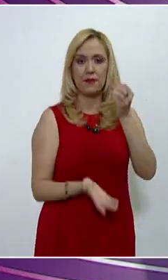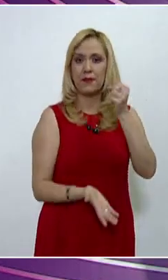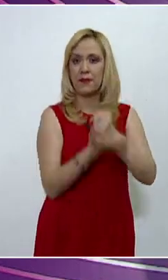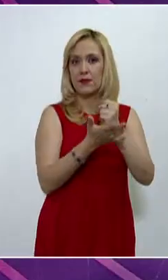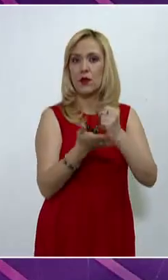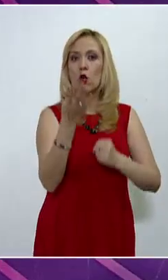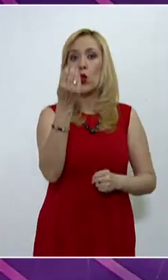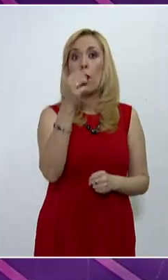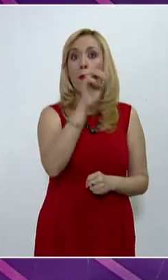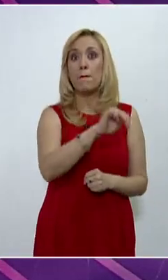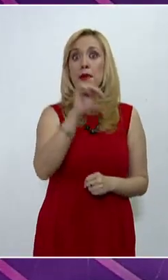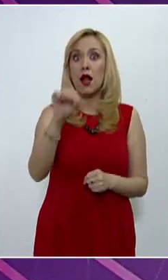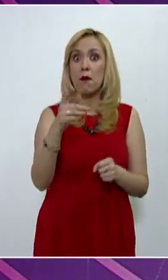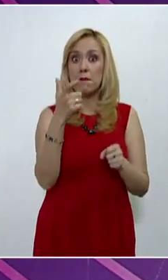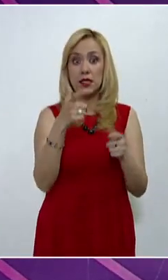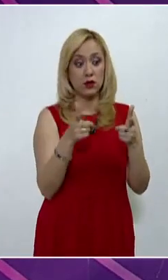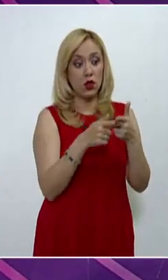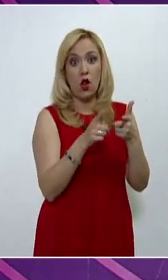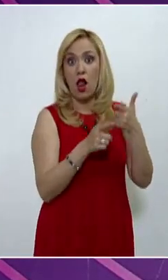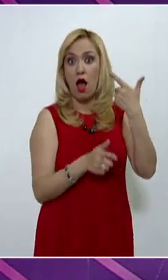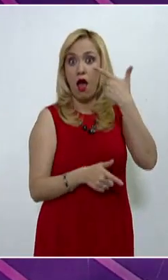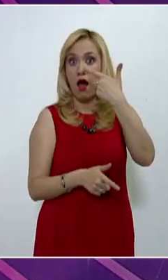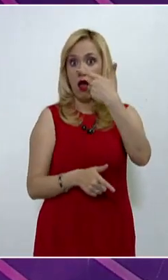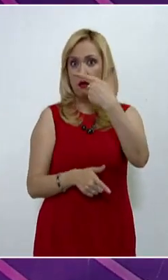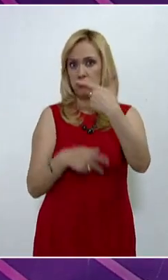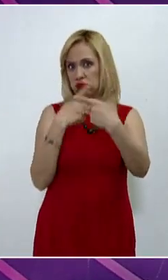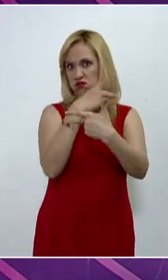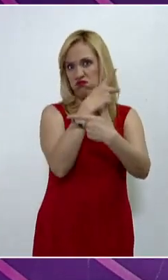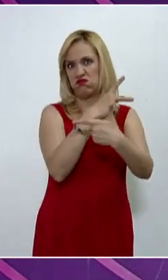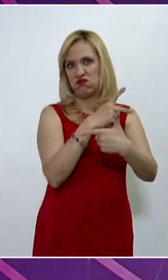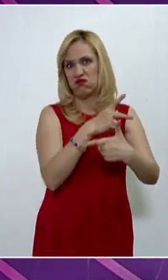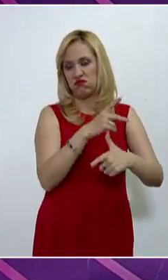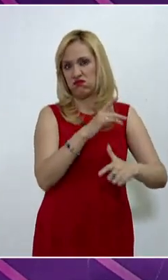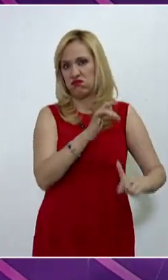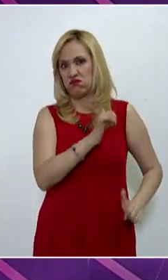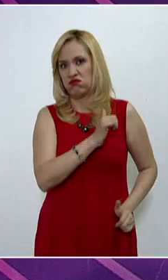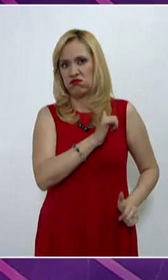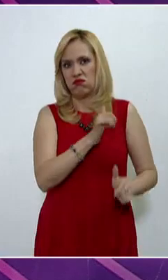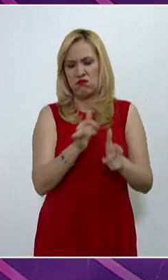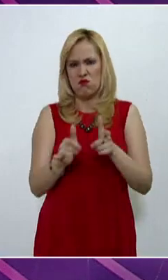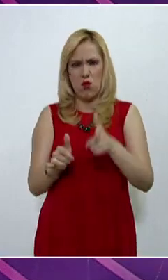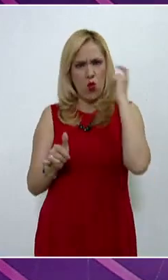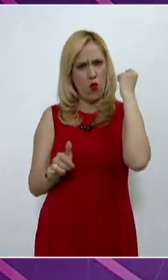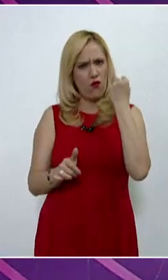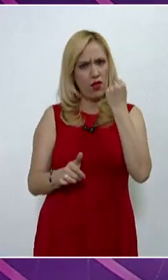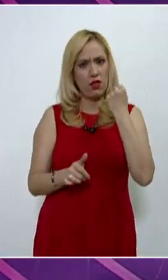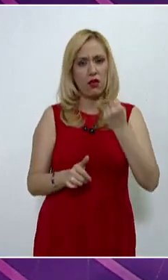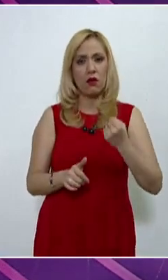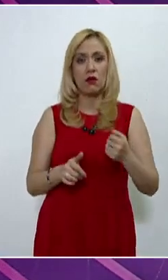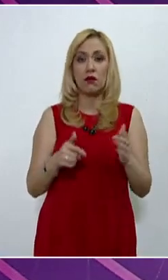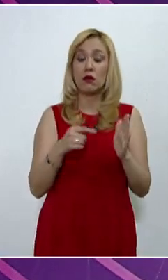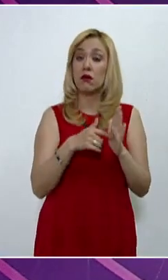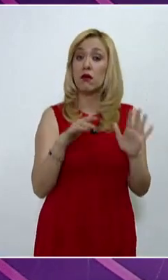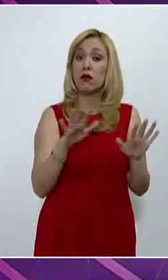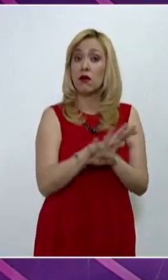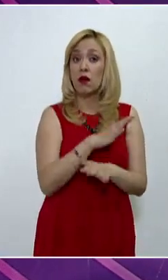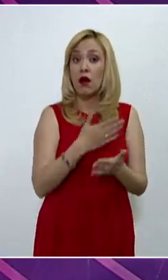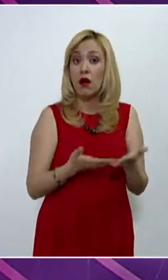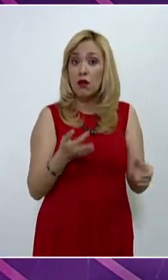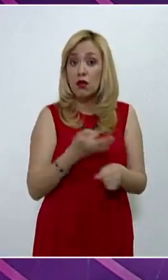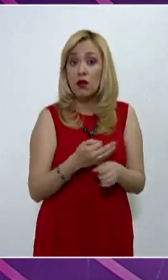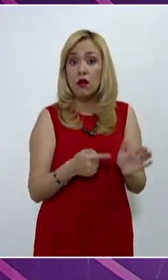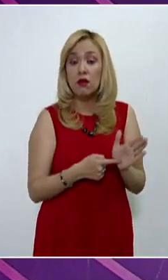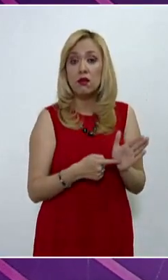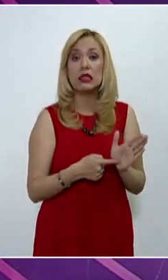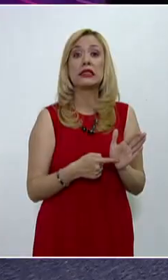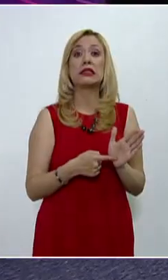milímetros Parabellum, digamos, que son de más impacto, pues con la reforma constitucional, a como estamos al día de hoy,